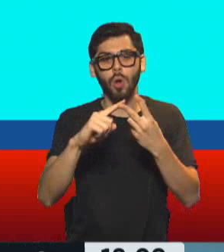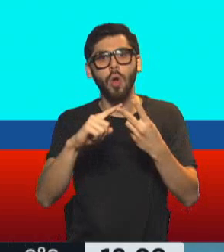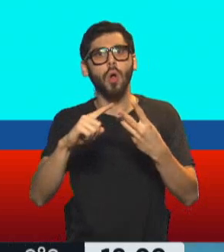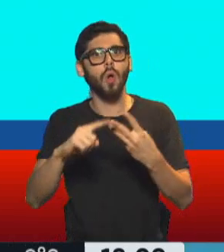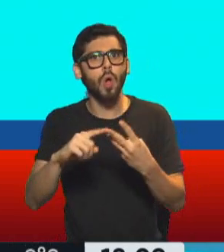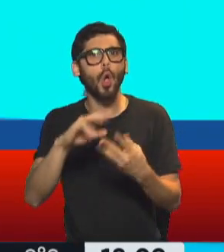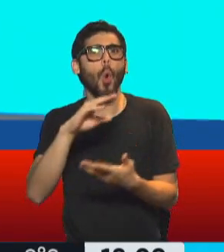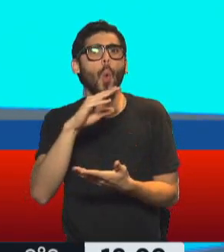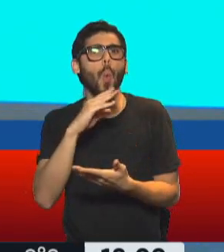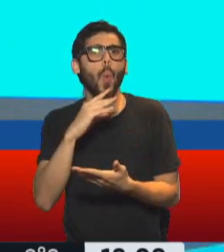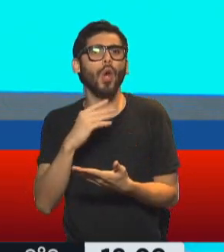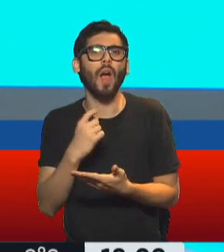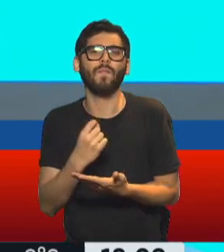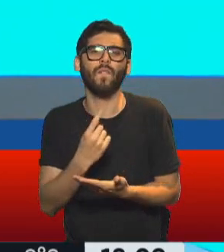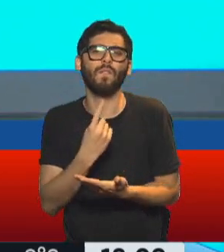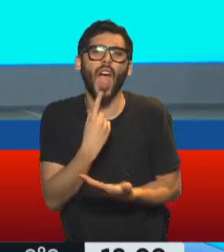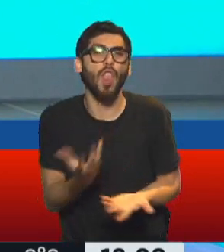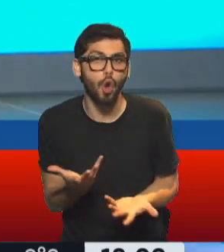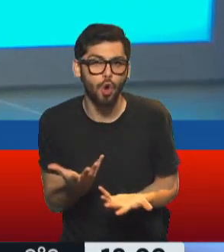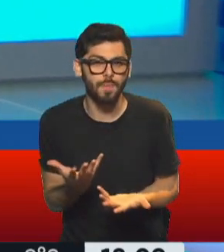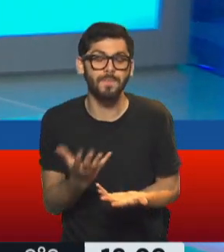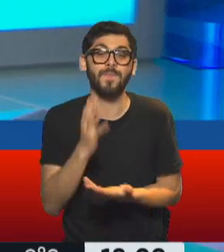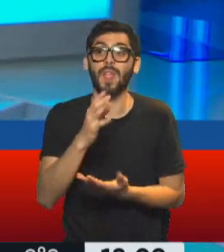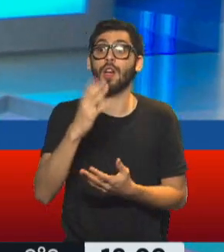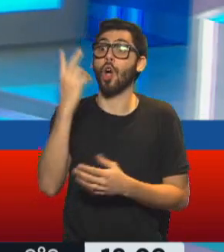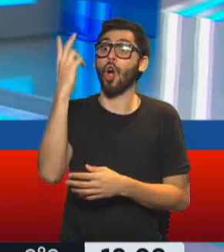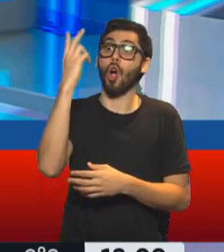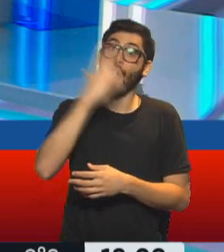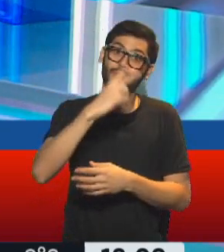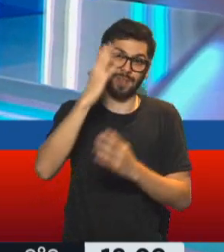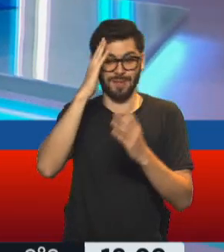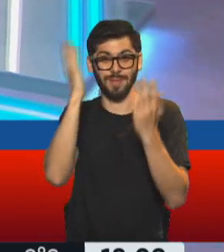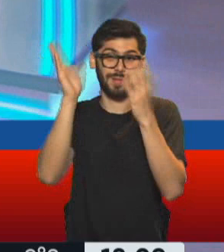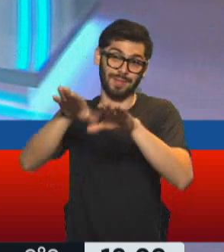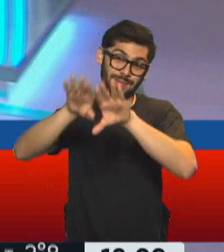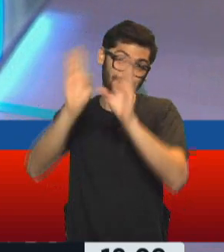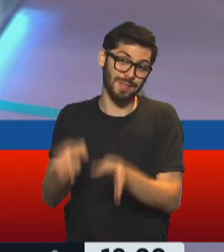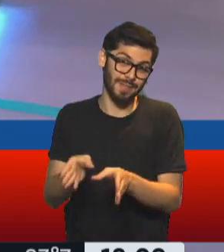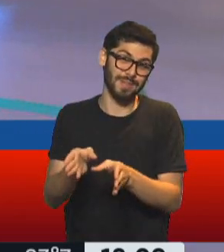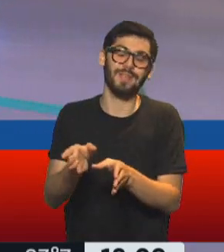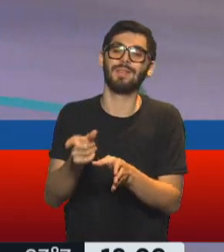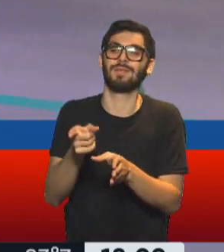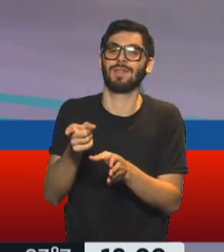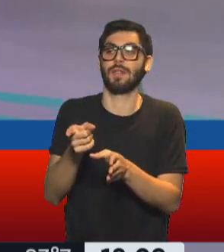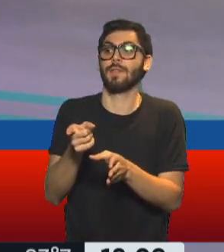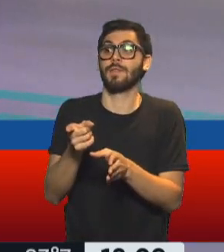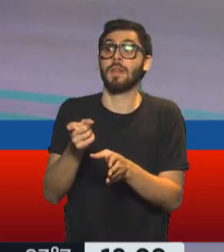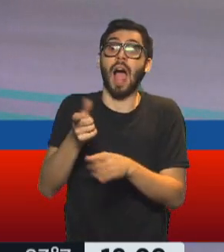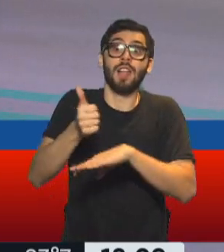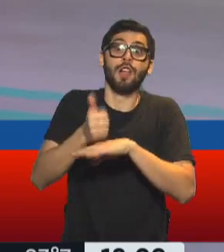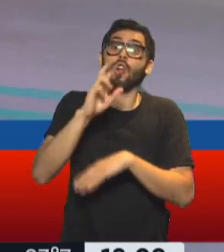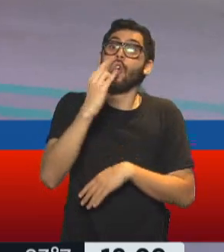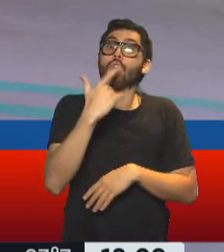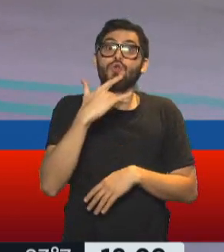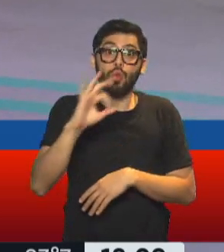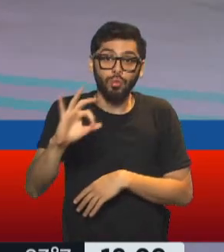allá de que esto estás bien informando, Pablo. Allí donde está concentrado el plantel, donde está el cuerpo técnico, desde donde hoy habló Miguel Ángel Russo, está Gabriel